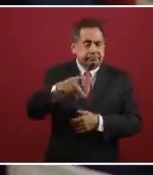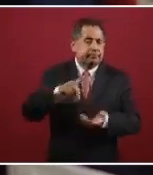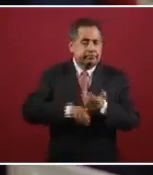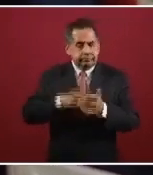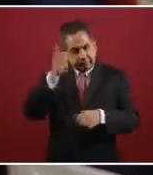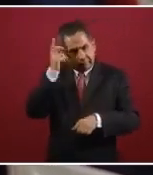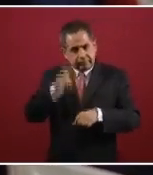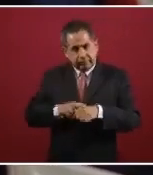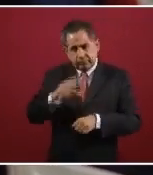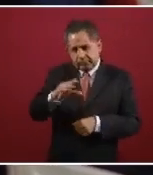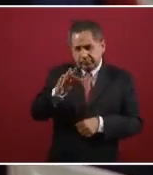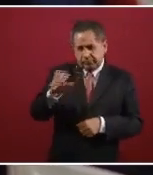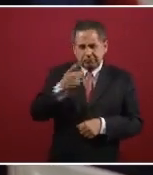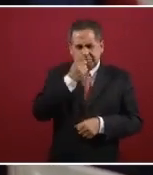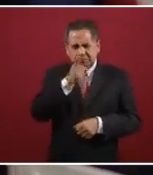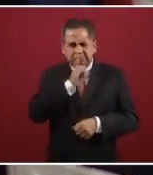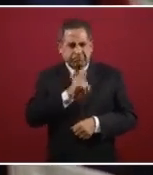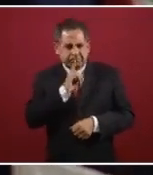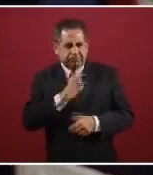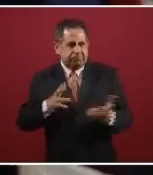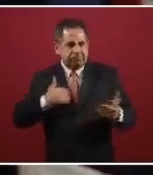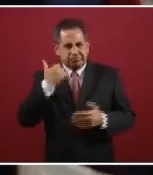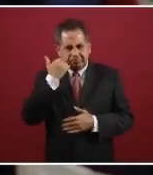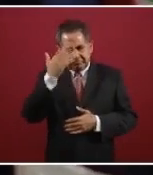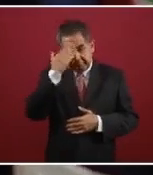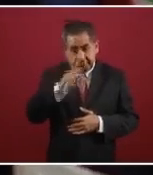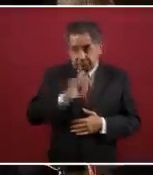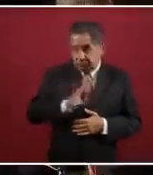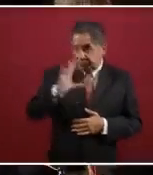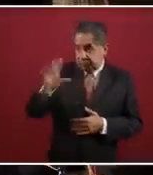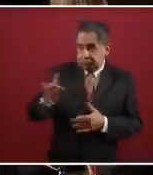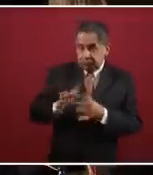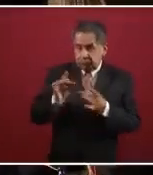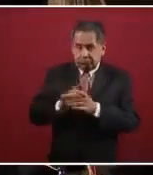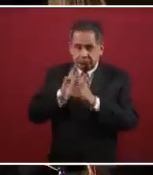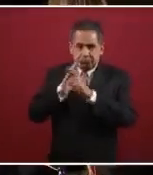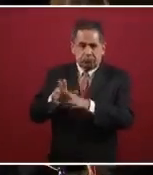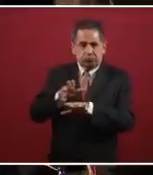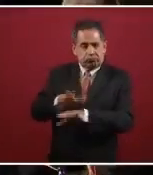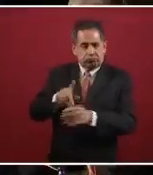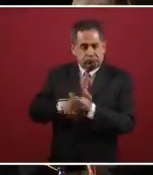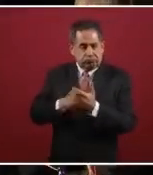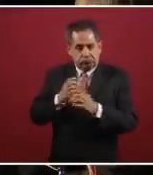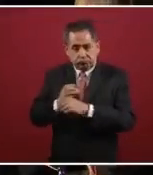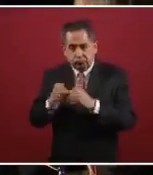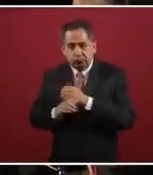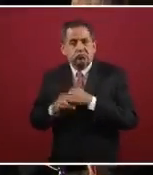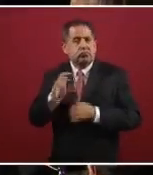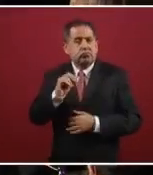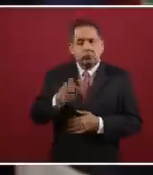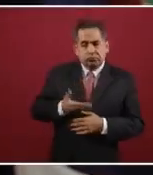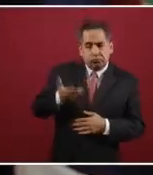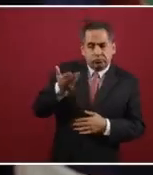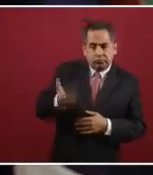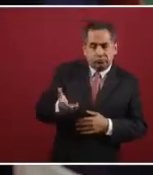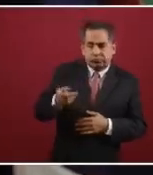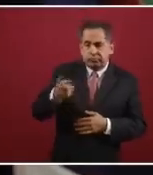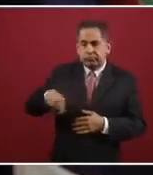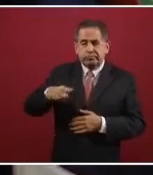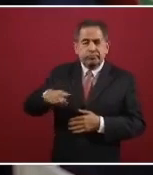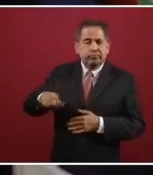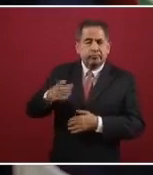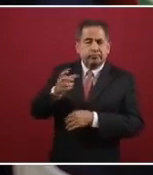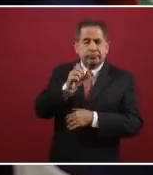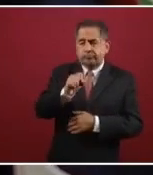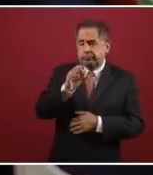CFE que es mentira. Sin embargo, quisiera saber si ya le dio a usted algún reporte al respecto y se van a solicitar pues que intervenga la